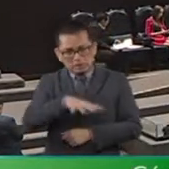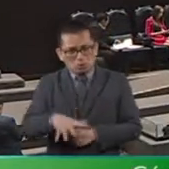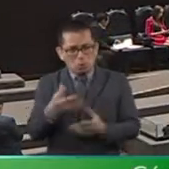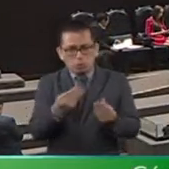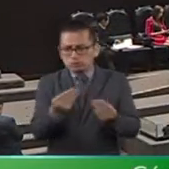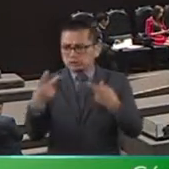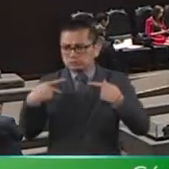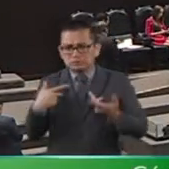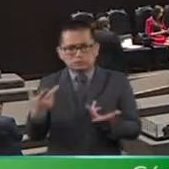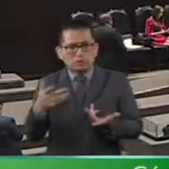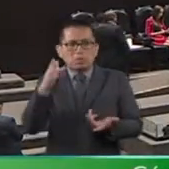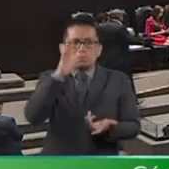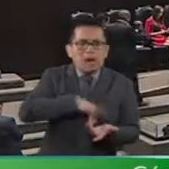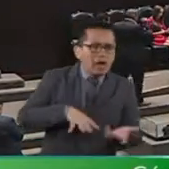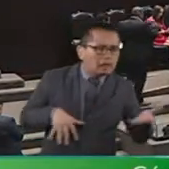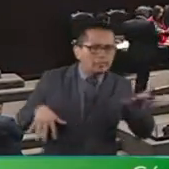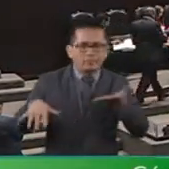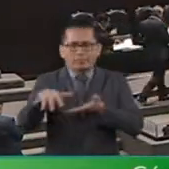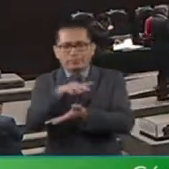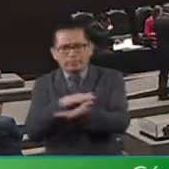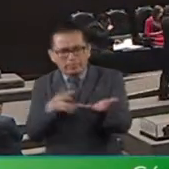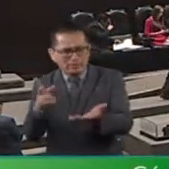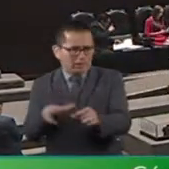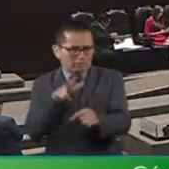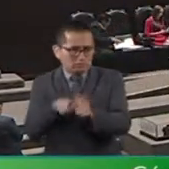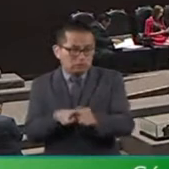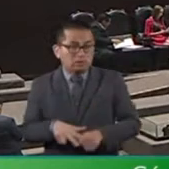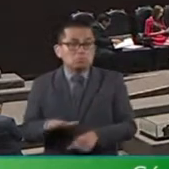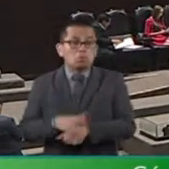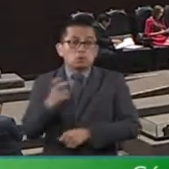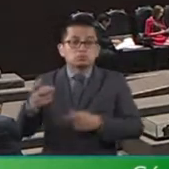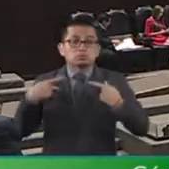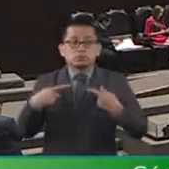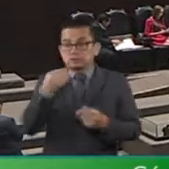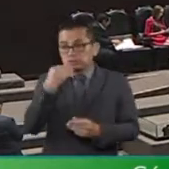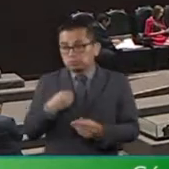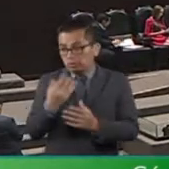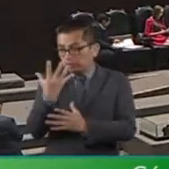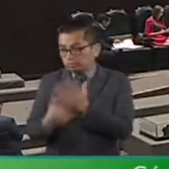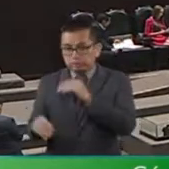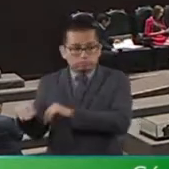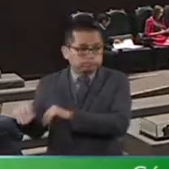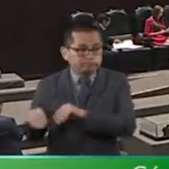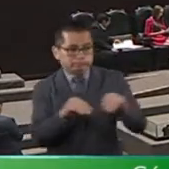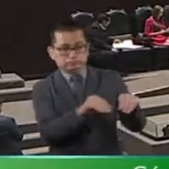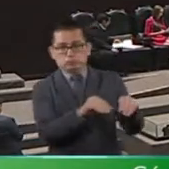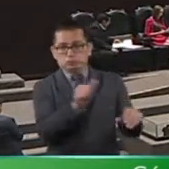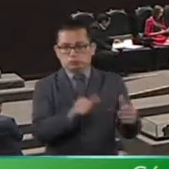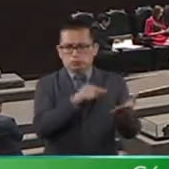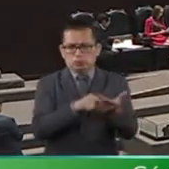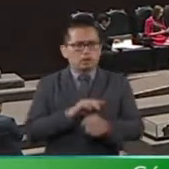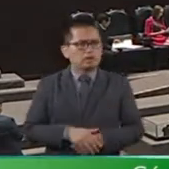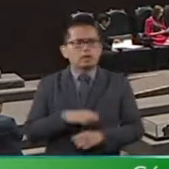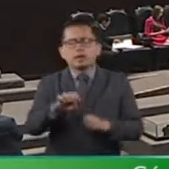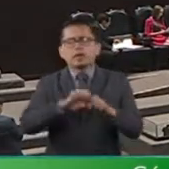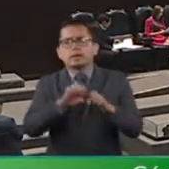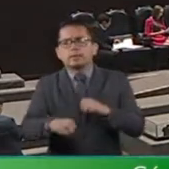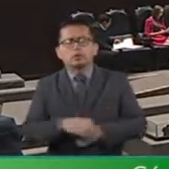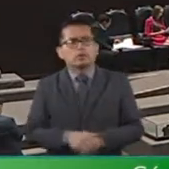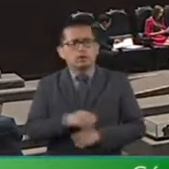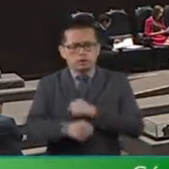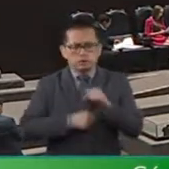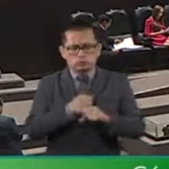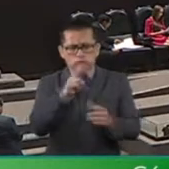de desastres. Estas afectaciones también provocan desplazamientos. Por ejemplo, en el 2022, 1,000,000 de personas se